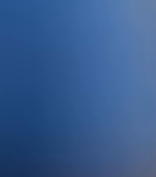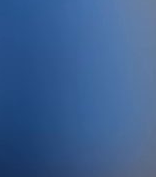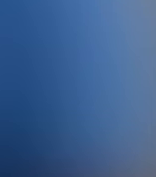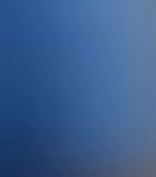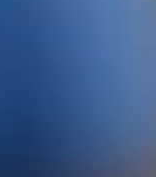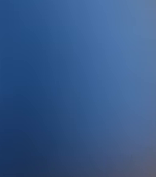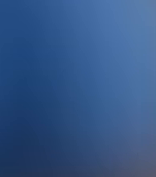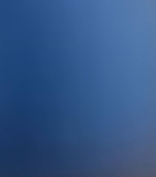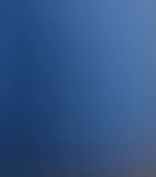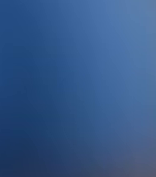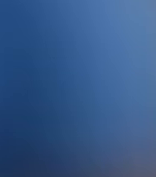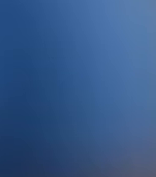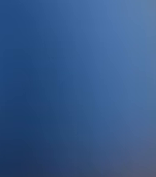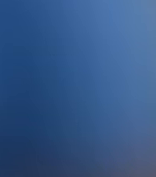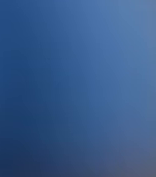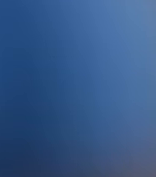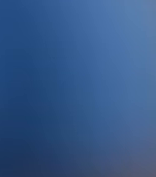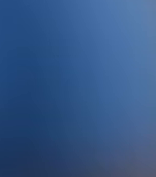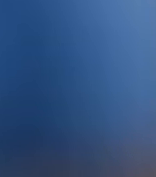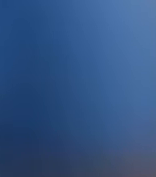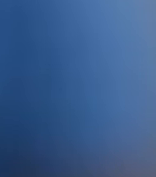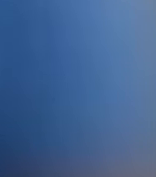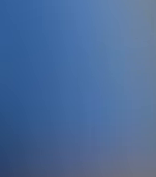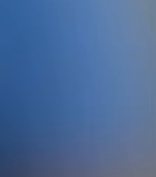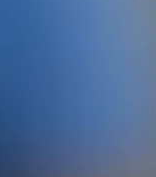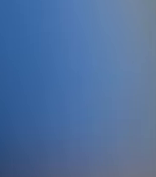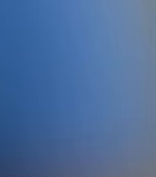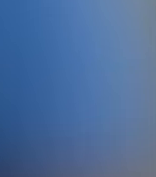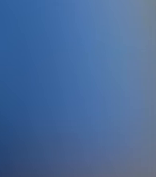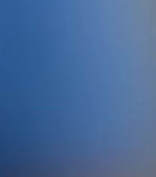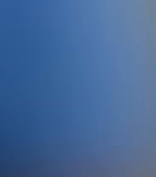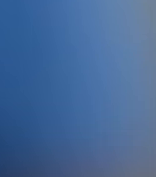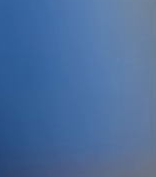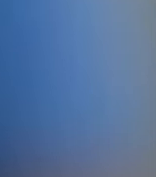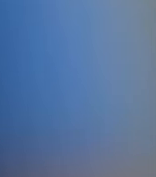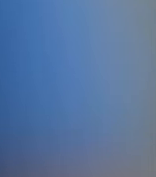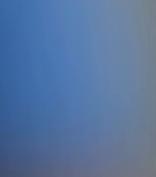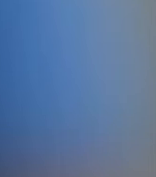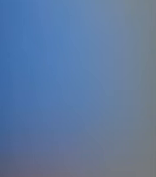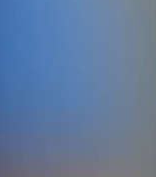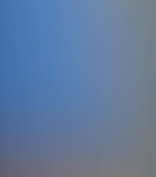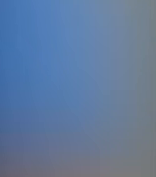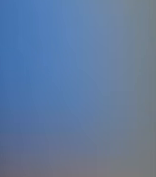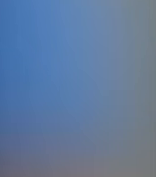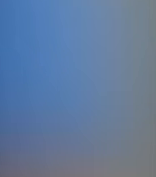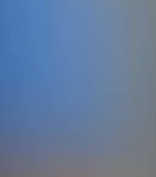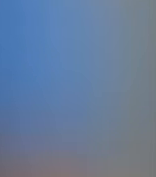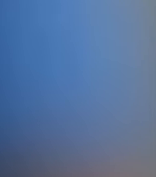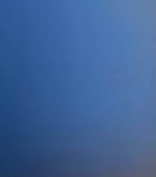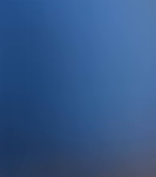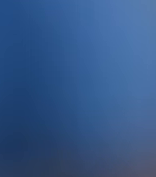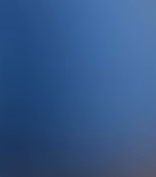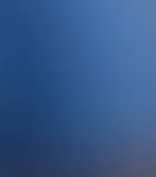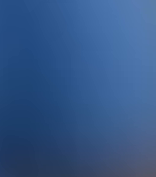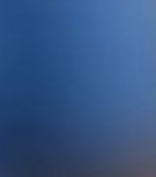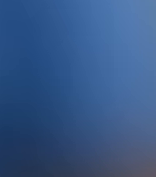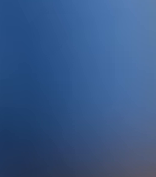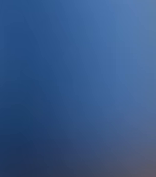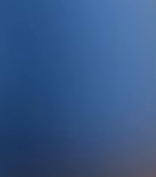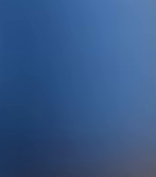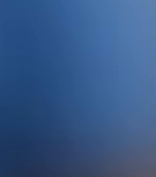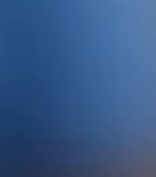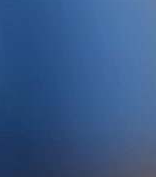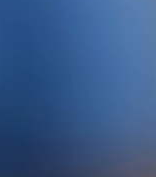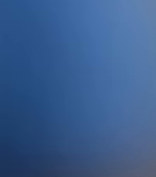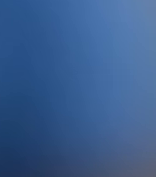cualquier cosa, las cosas que él manejaba acá en Venezuela. Y todo esto era llegado por Leopoldo López.